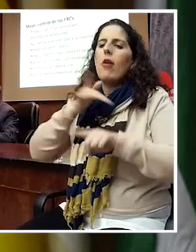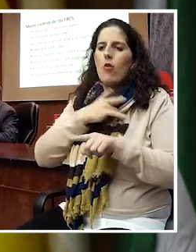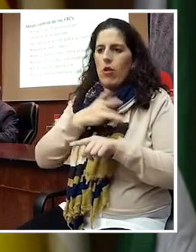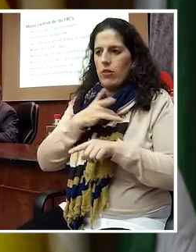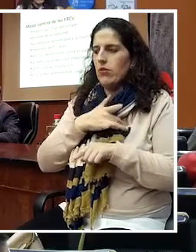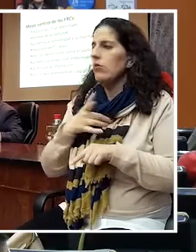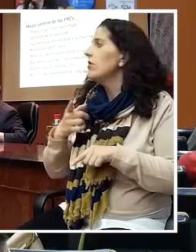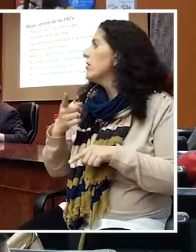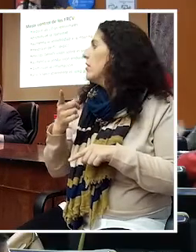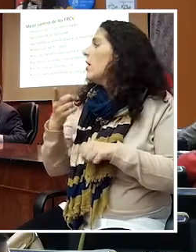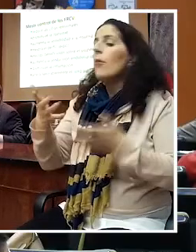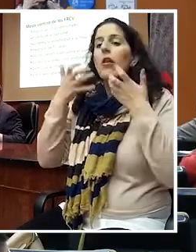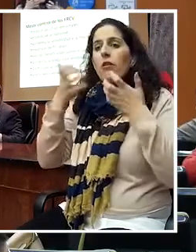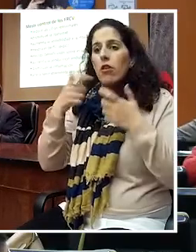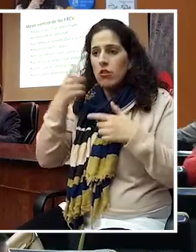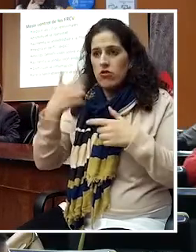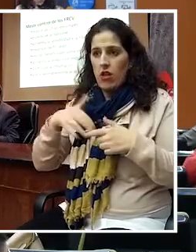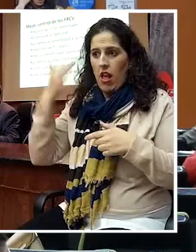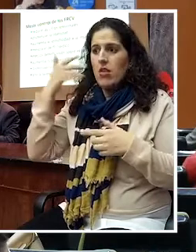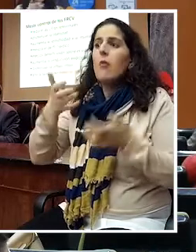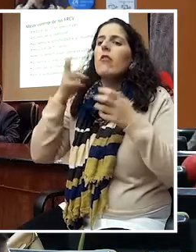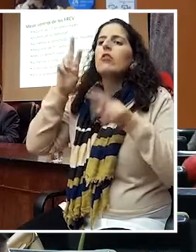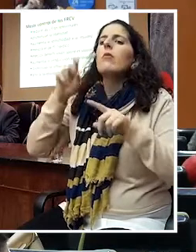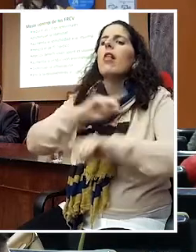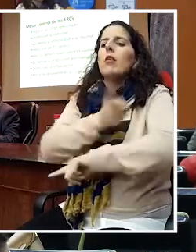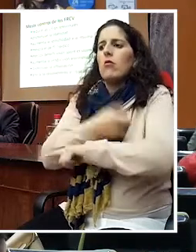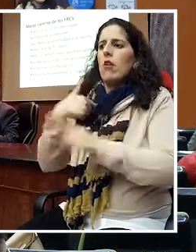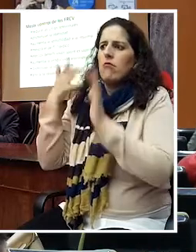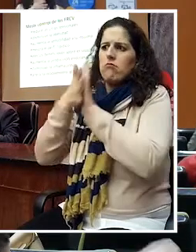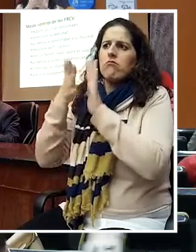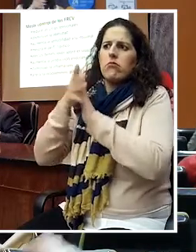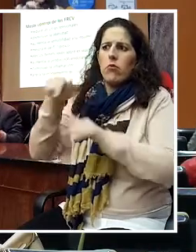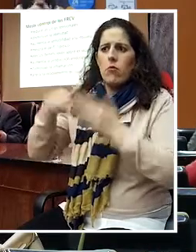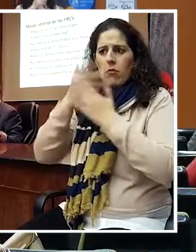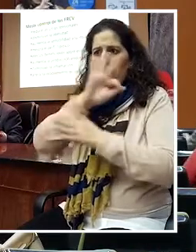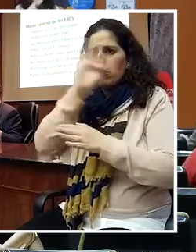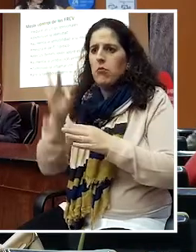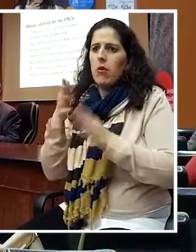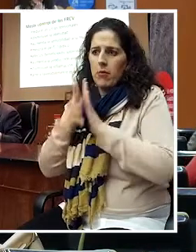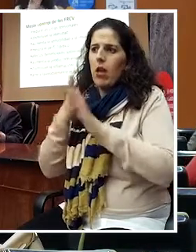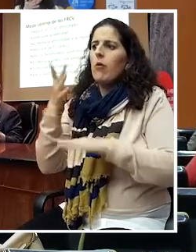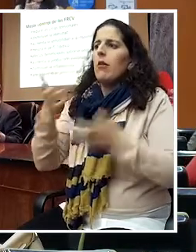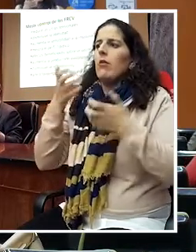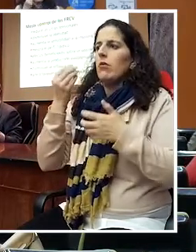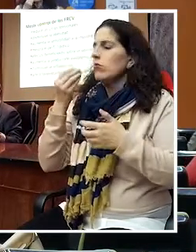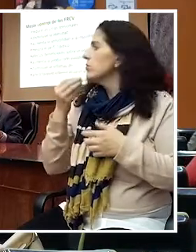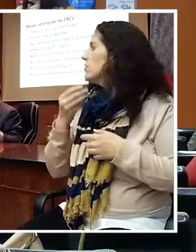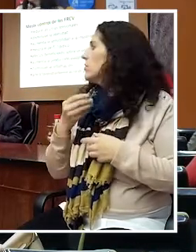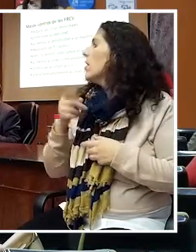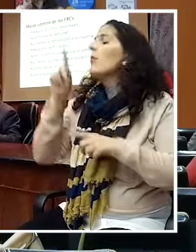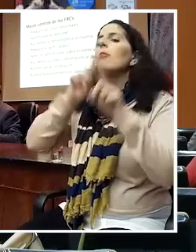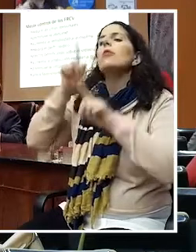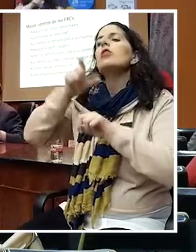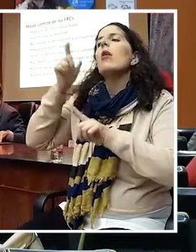Los beneficios del deporte se han expuesto ampliamente en esta sesión a lo largo de la mañana. No hay duda que en pacientes que ya tienen una